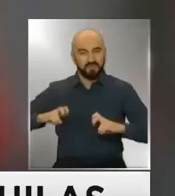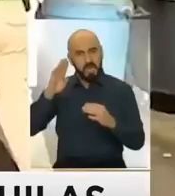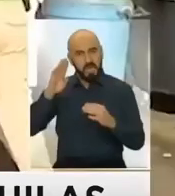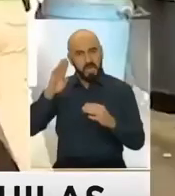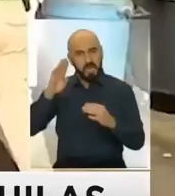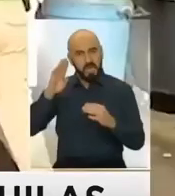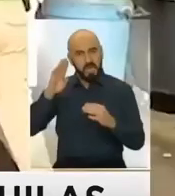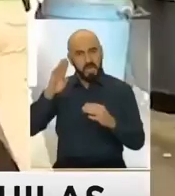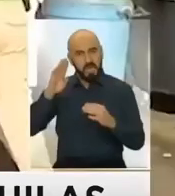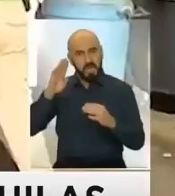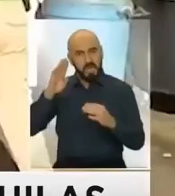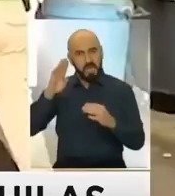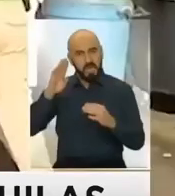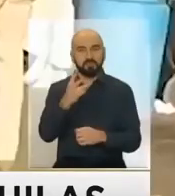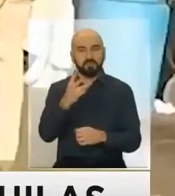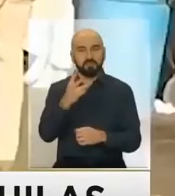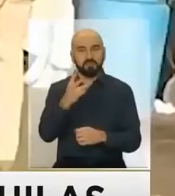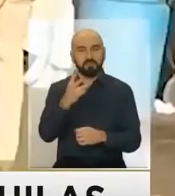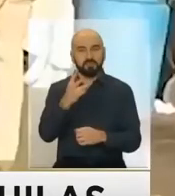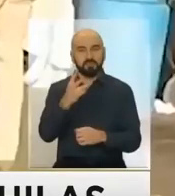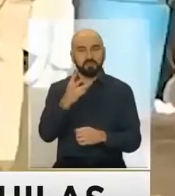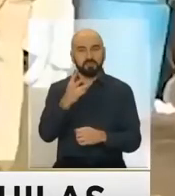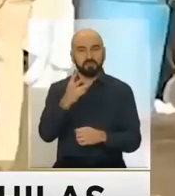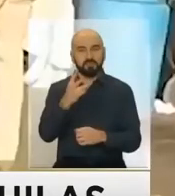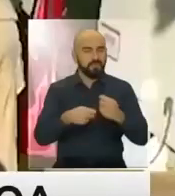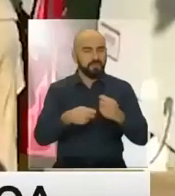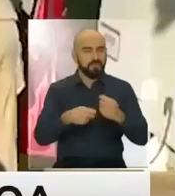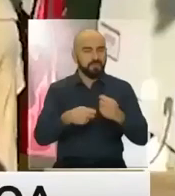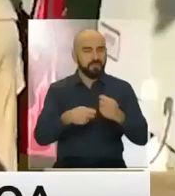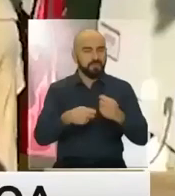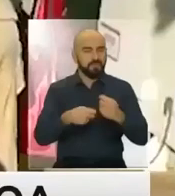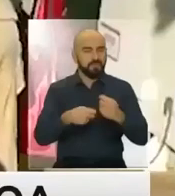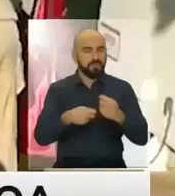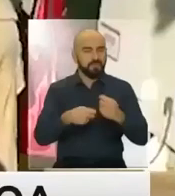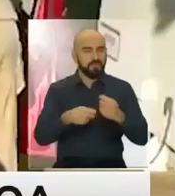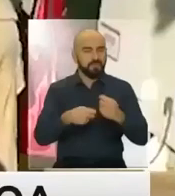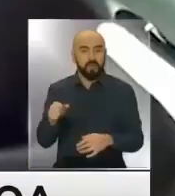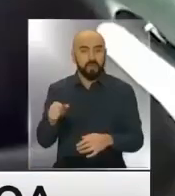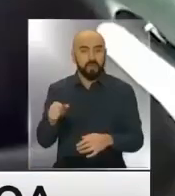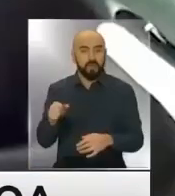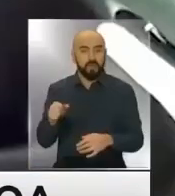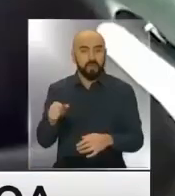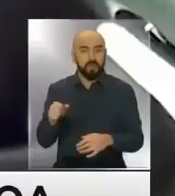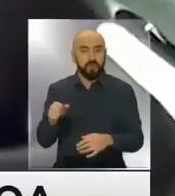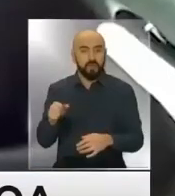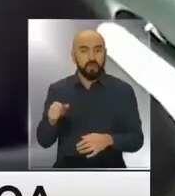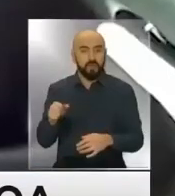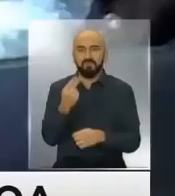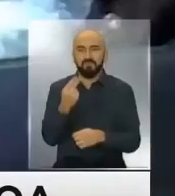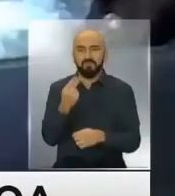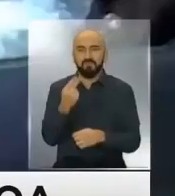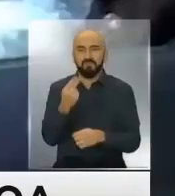este auto robado. Uno de ellos tenía 23 detenciones previas por tráfico, porte ilegal de armas y